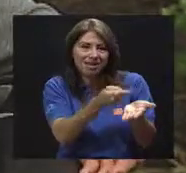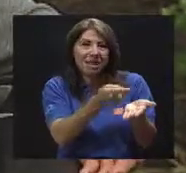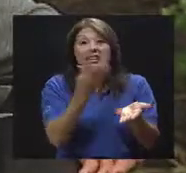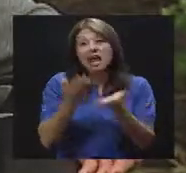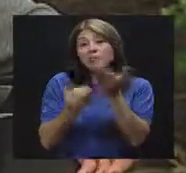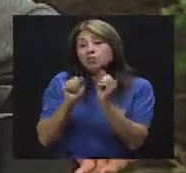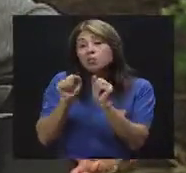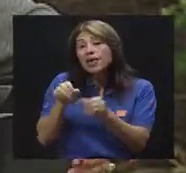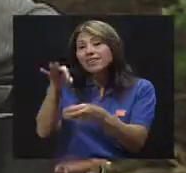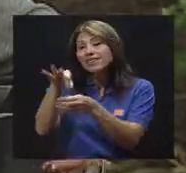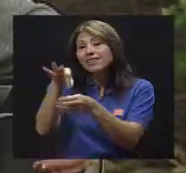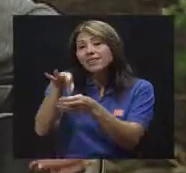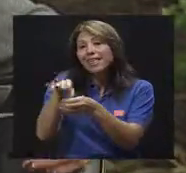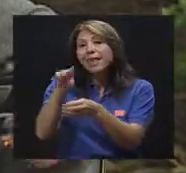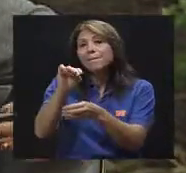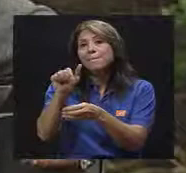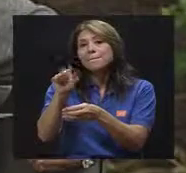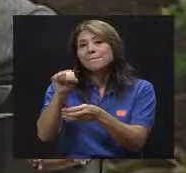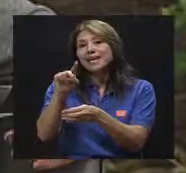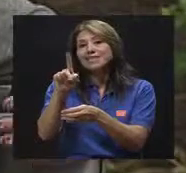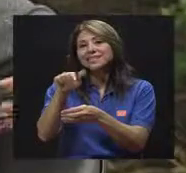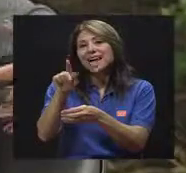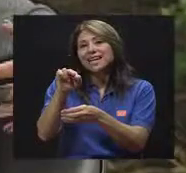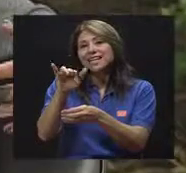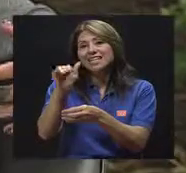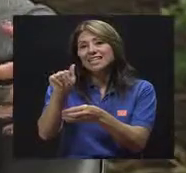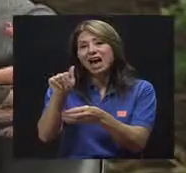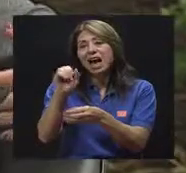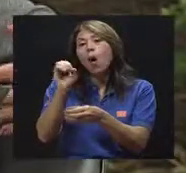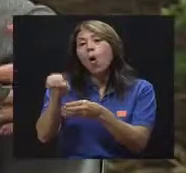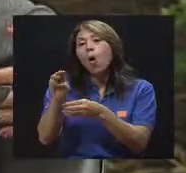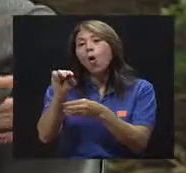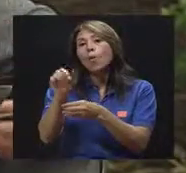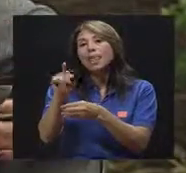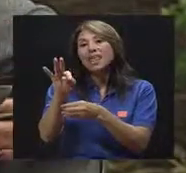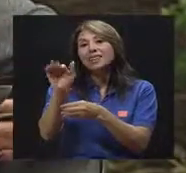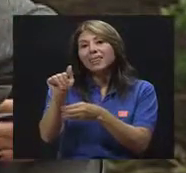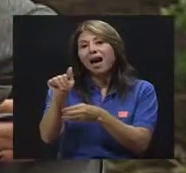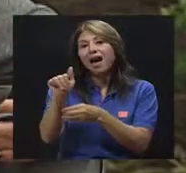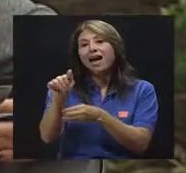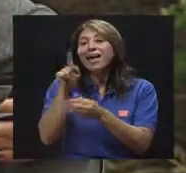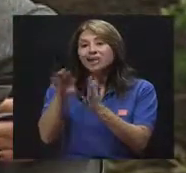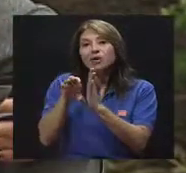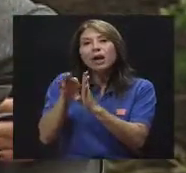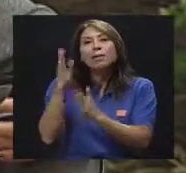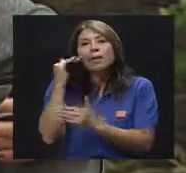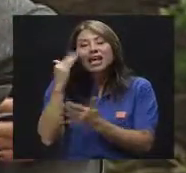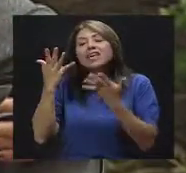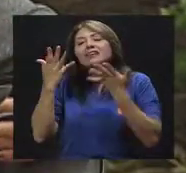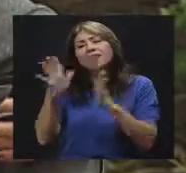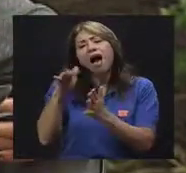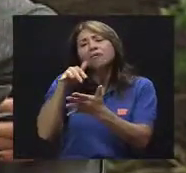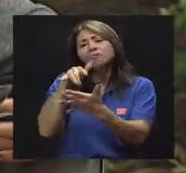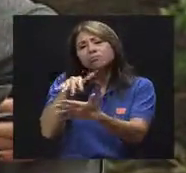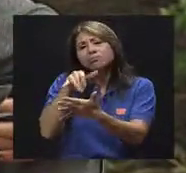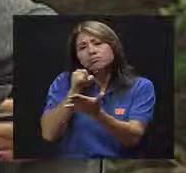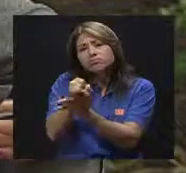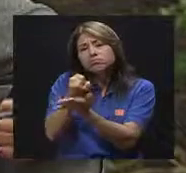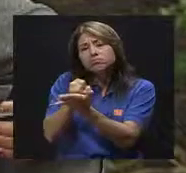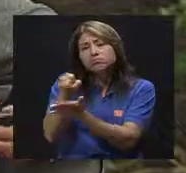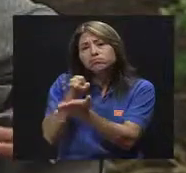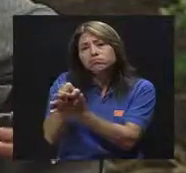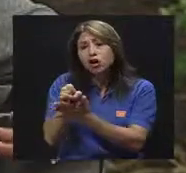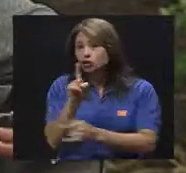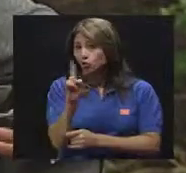¿Por qué pongo estos dos ejemplos? Porque es algo muy estudiado, de uso totalmente tradicional, no solamente en Costa Rica, sino en la región latinoamericana.